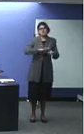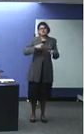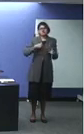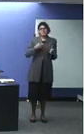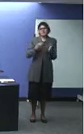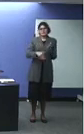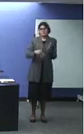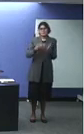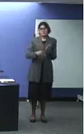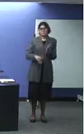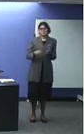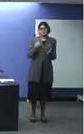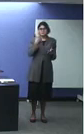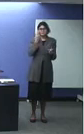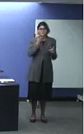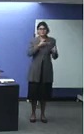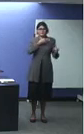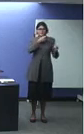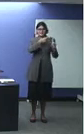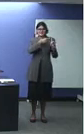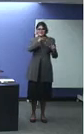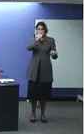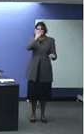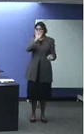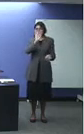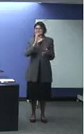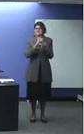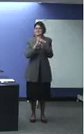aquí quiero hacer un señalamiento que me alegra mucho